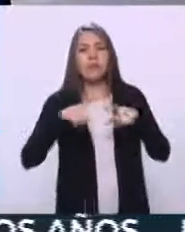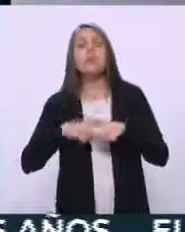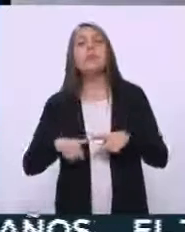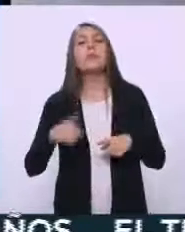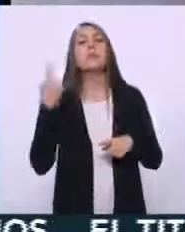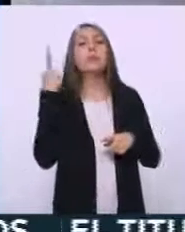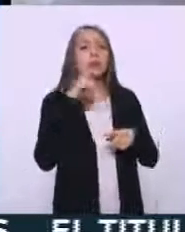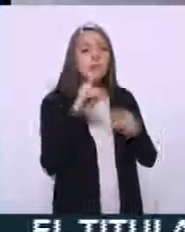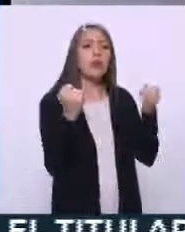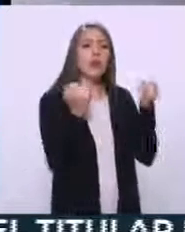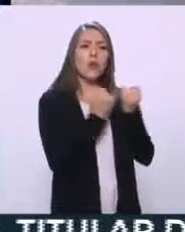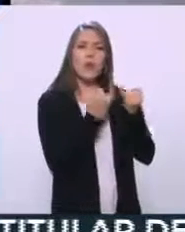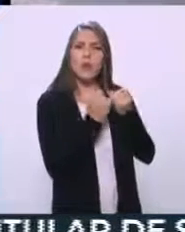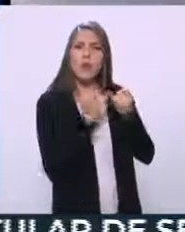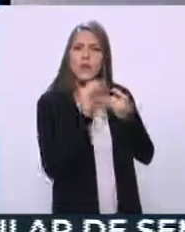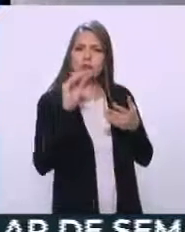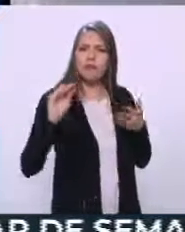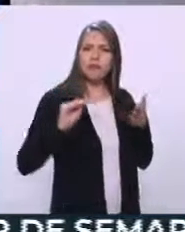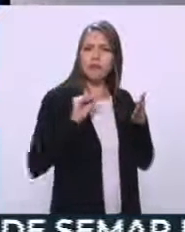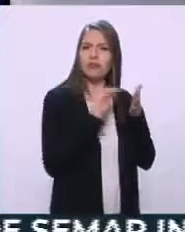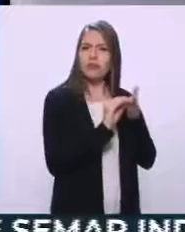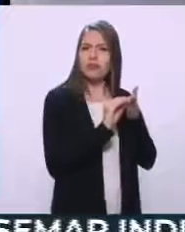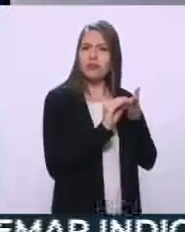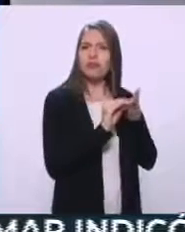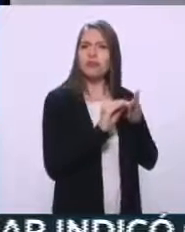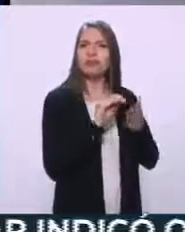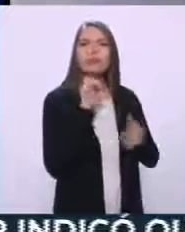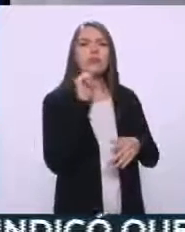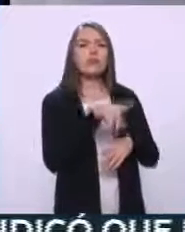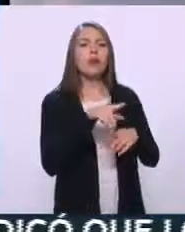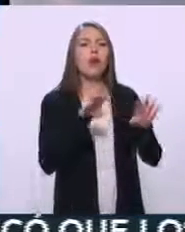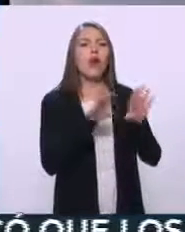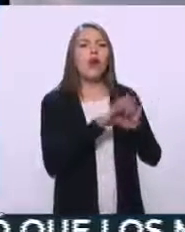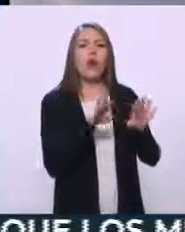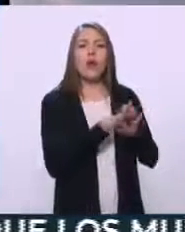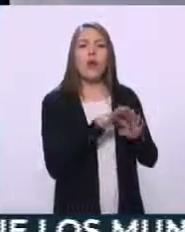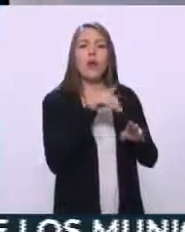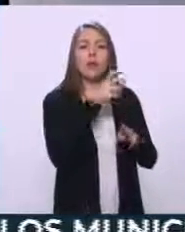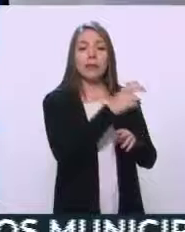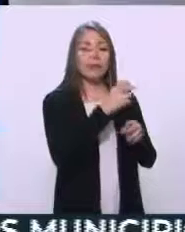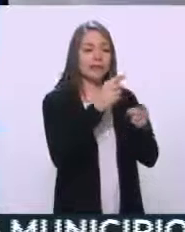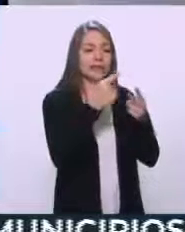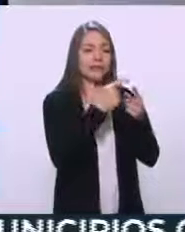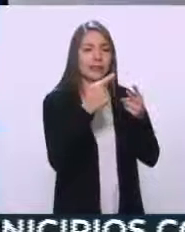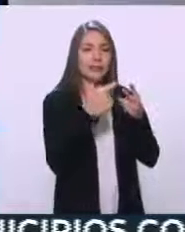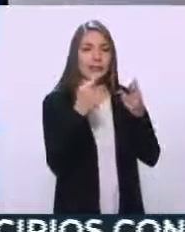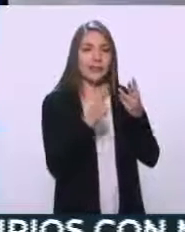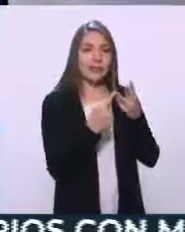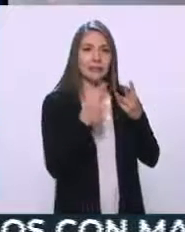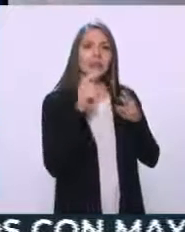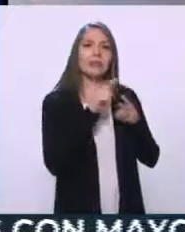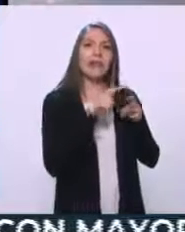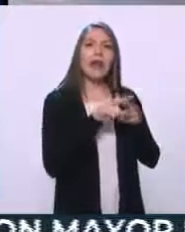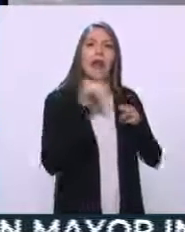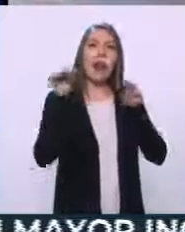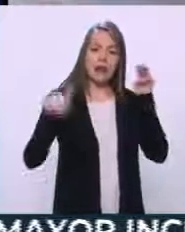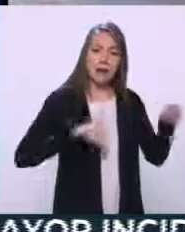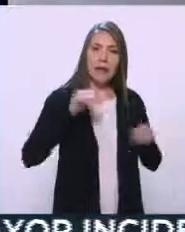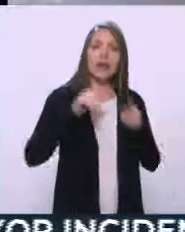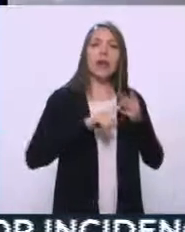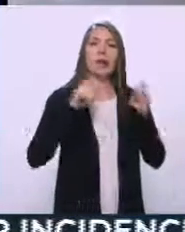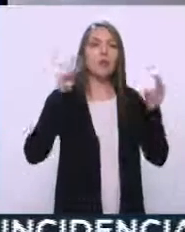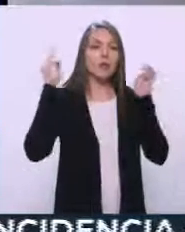muy puntuales, con las medidas que se añaden en la reapertura de estos tres nuevos espacios, las albercas, los museos y los